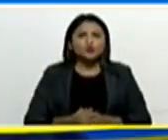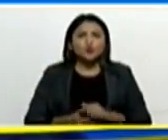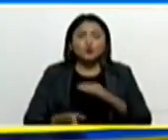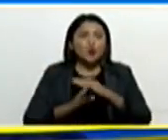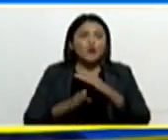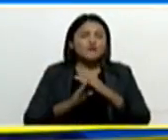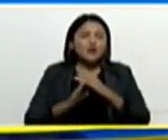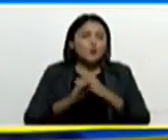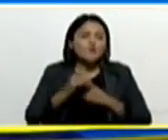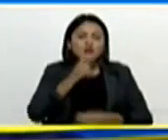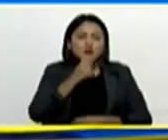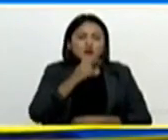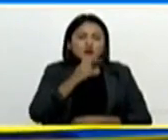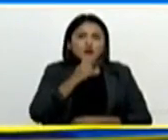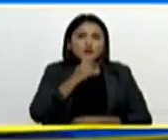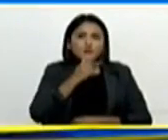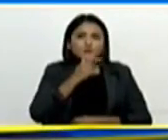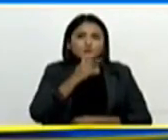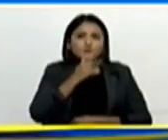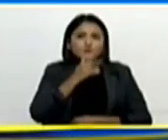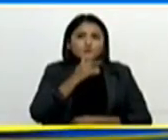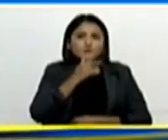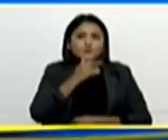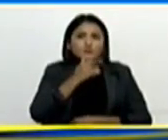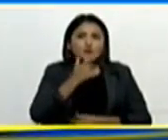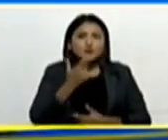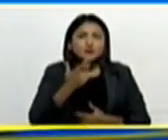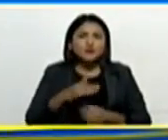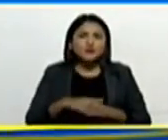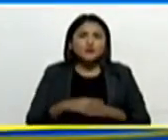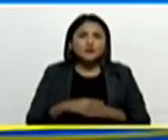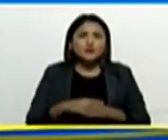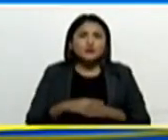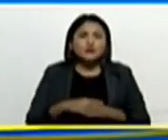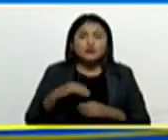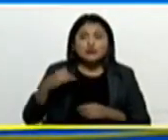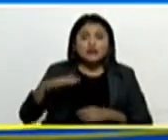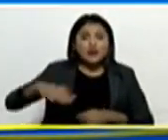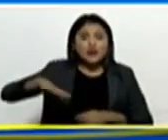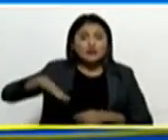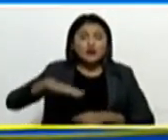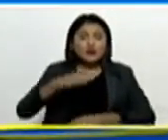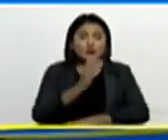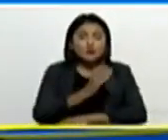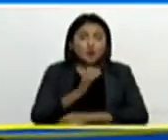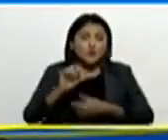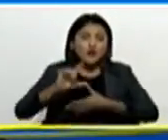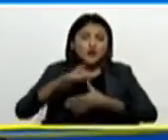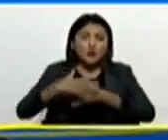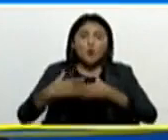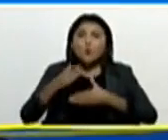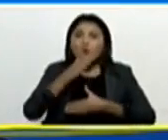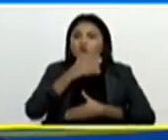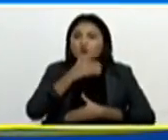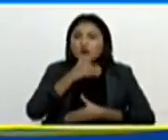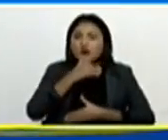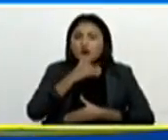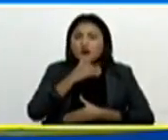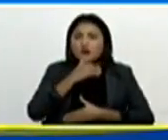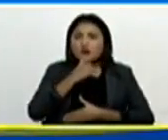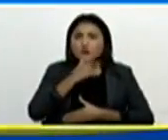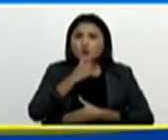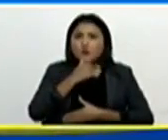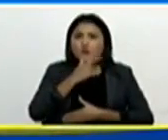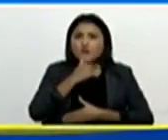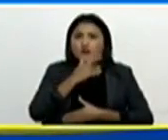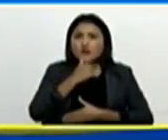no había todavía entre lo que es la izquierda latinoamericana, no había, y siempre